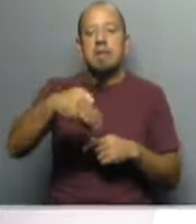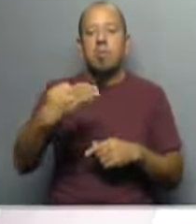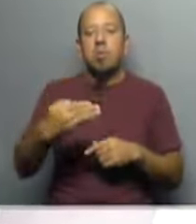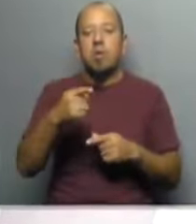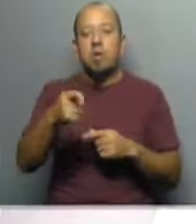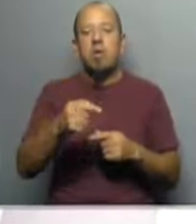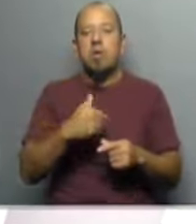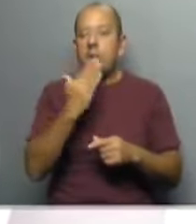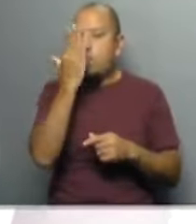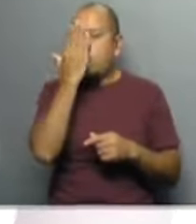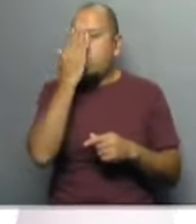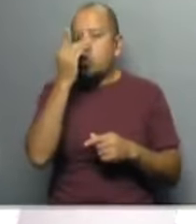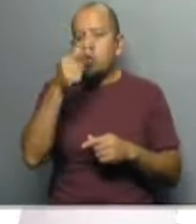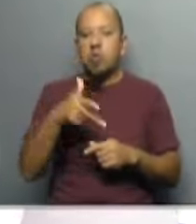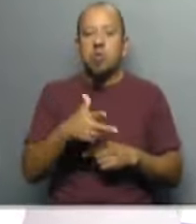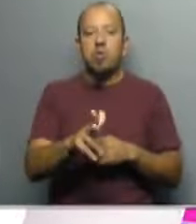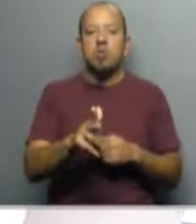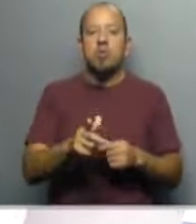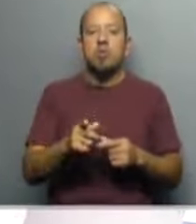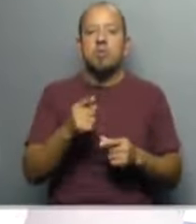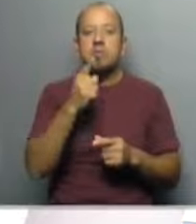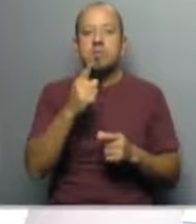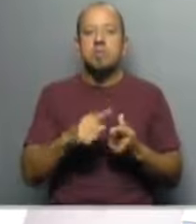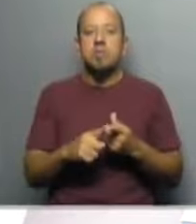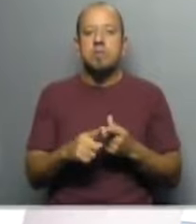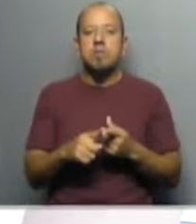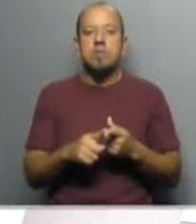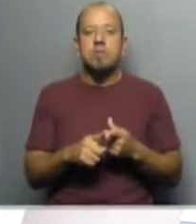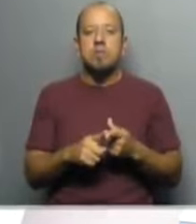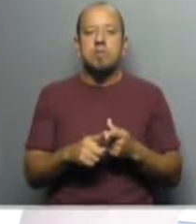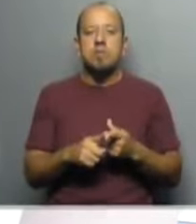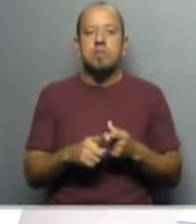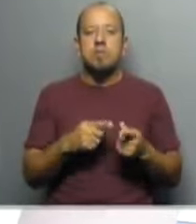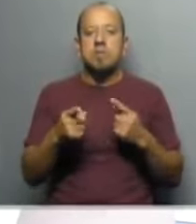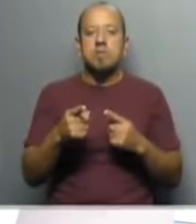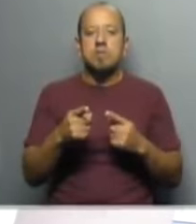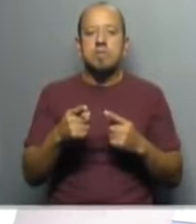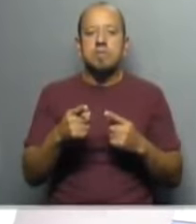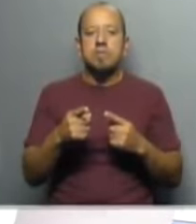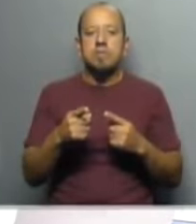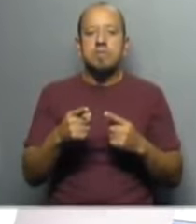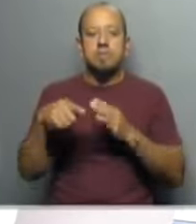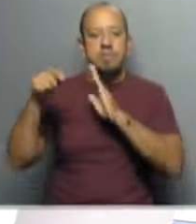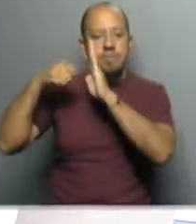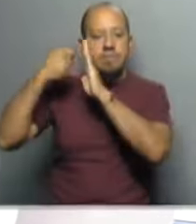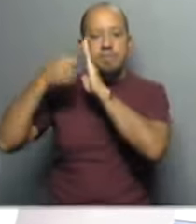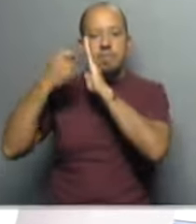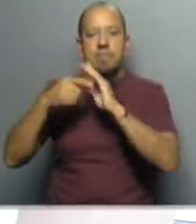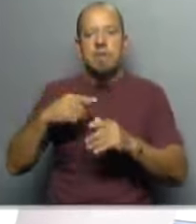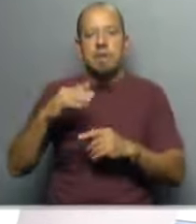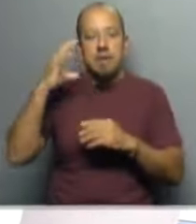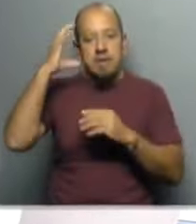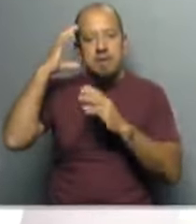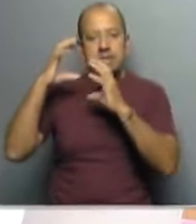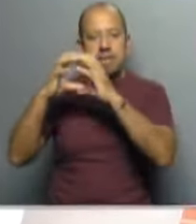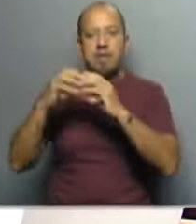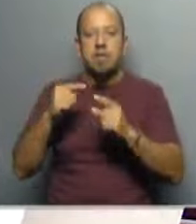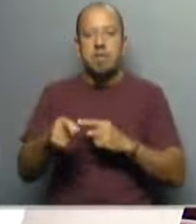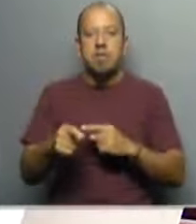El Polonio y dirigido por Pablo Rato. Y bueno, es el videoclip del tema Cerebro,